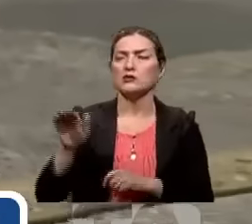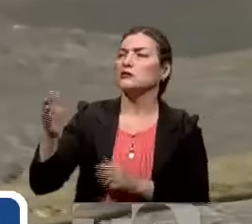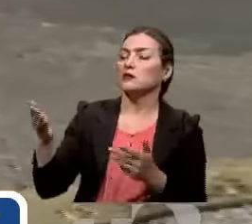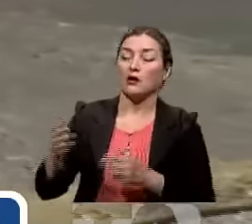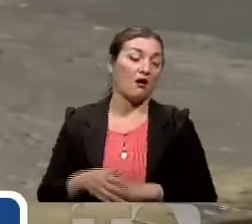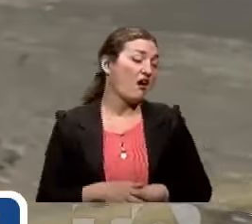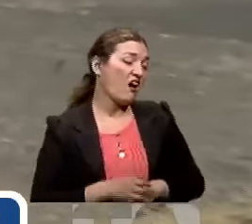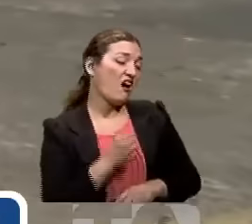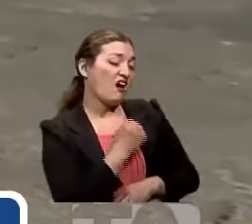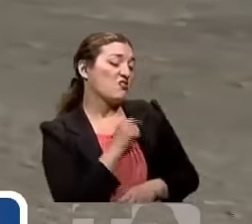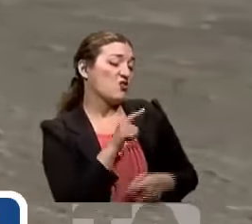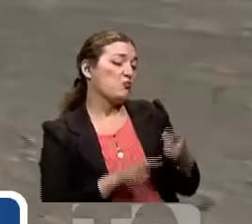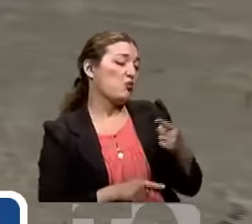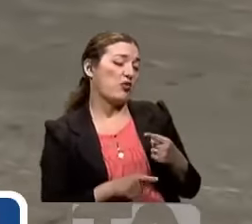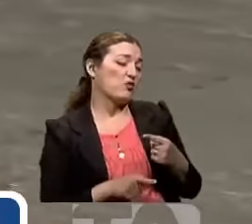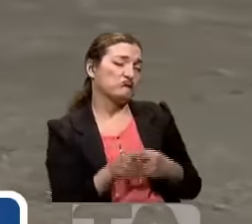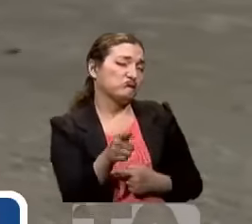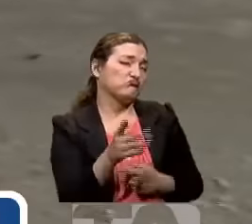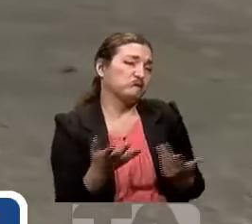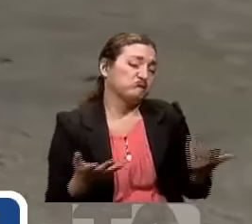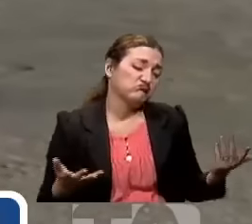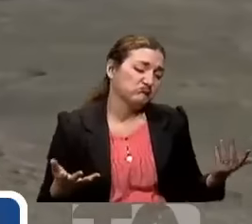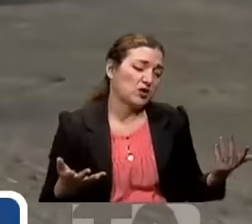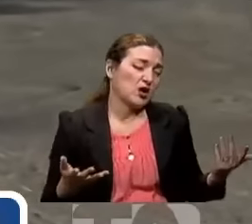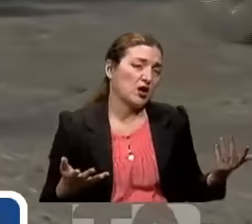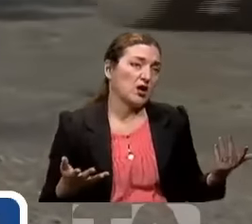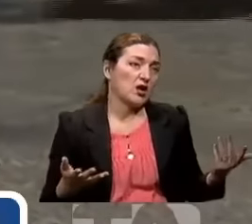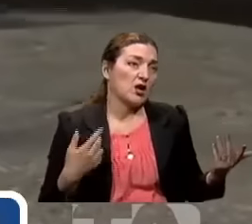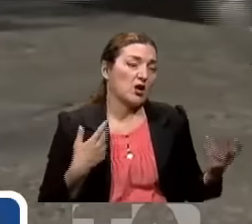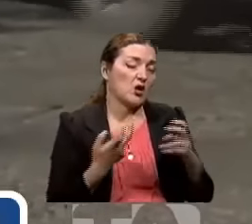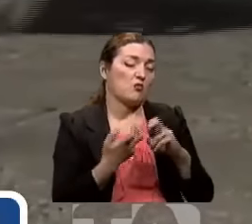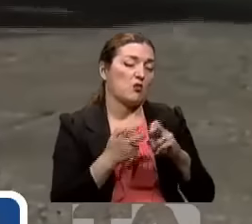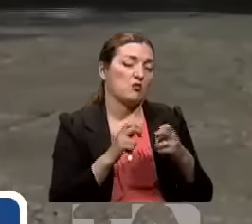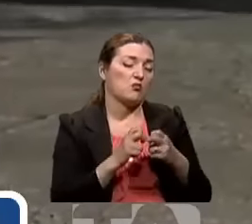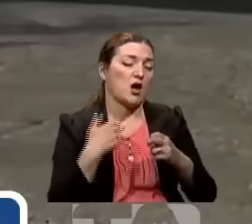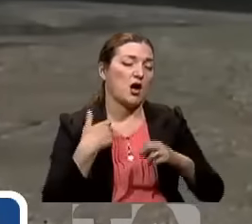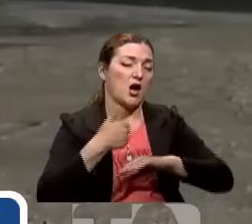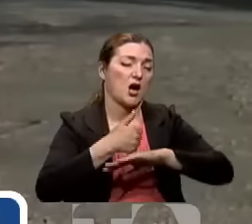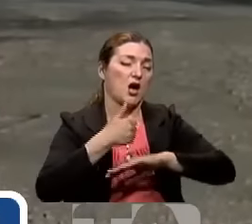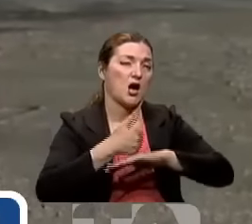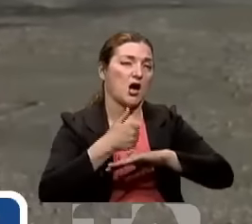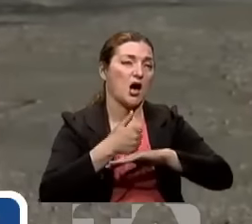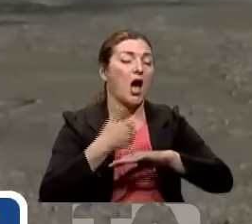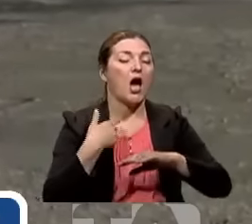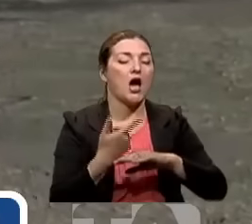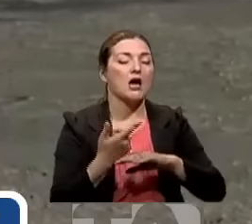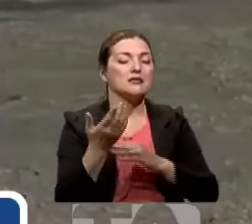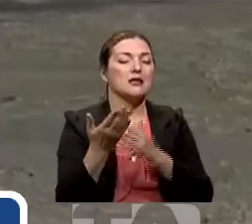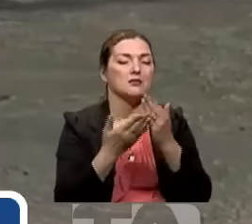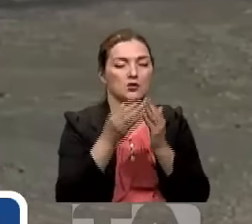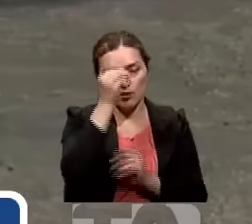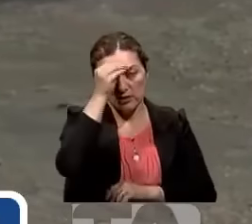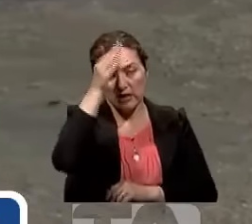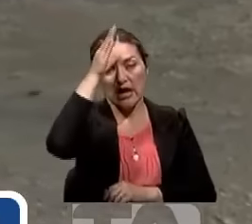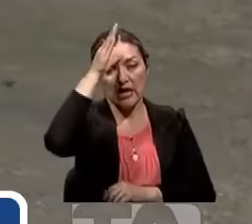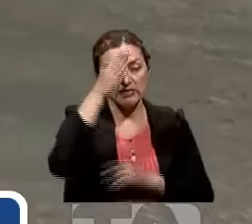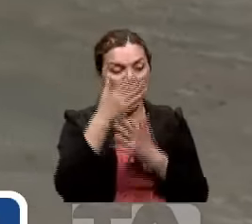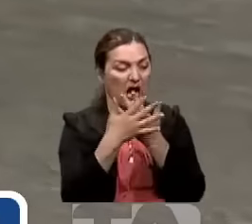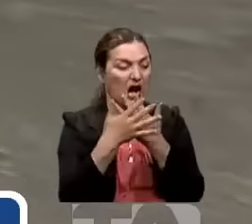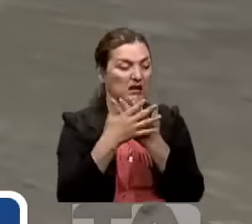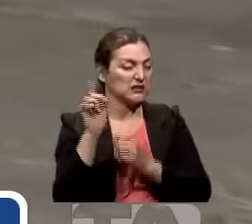puede, que no han hecho nada porque ellos son el SENAI y que eso es un servicio de inteligencia. Y un argumento que me dio un guardia es